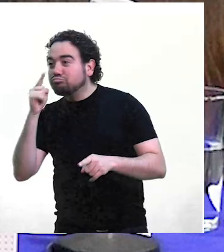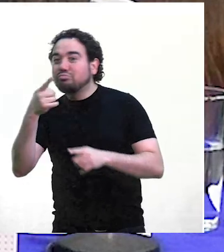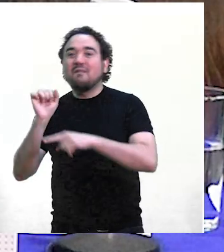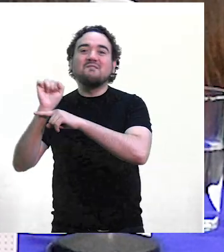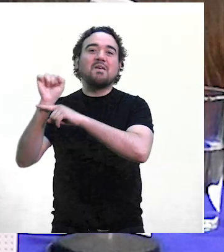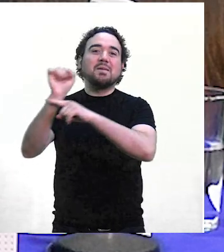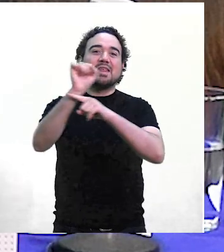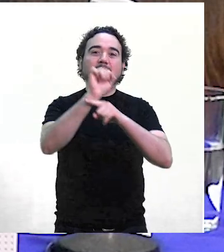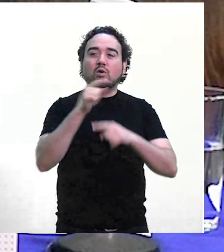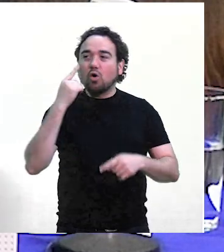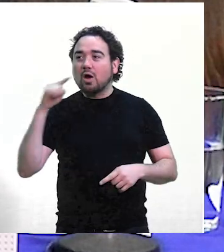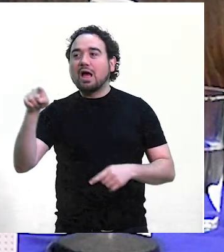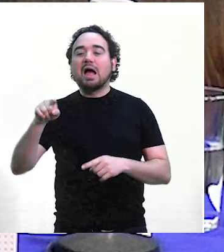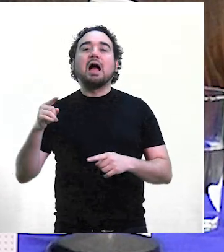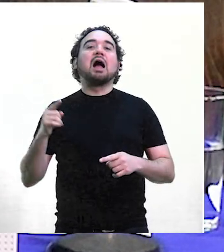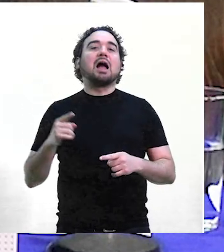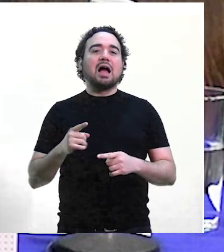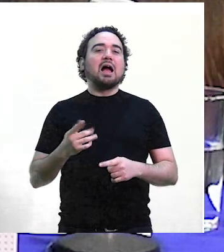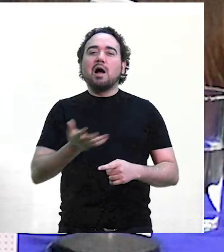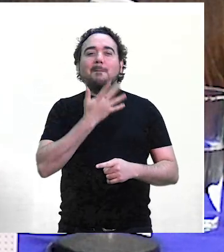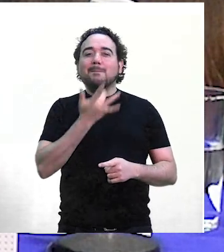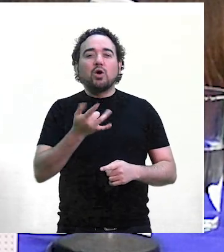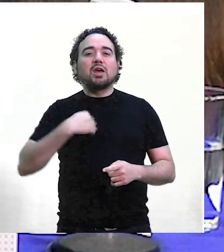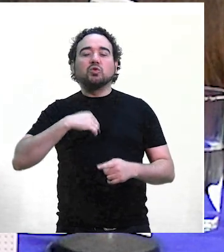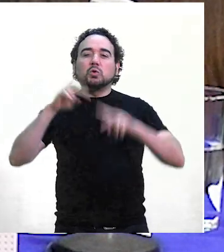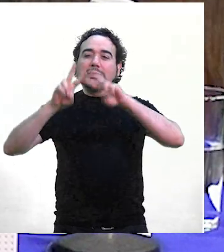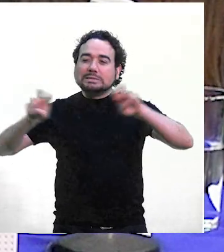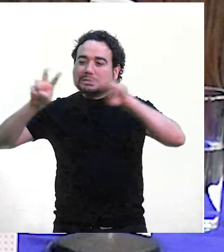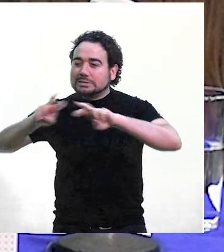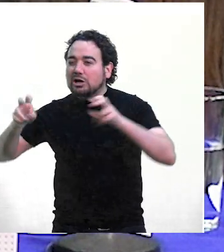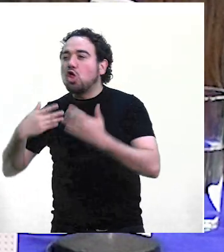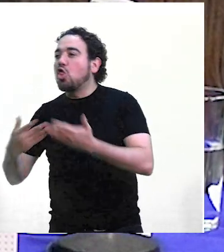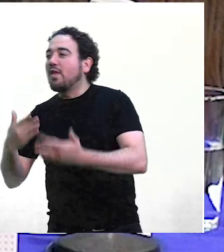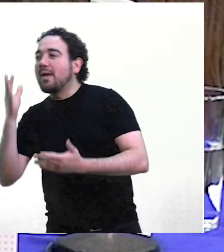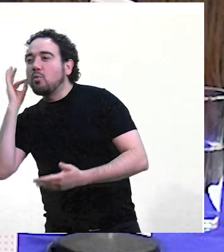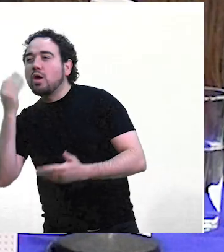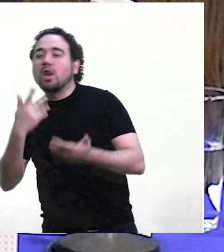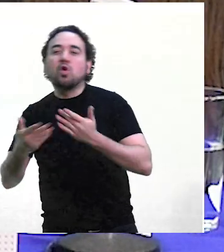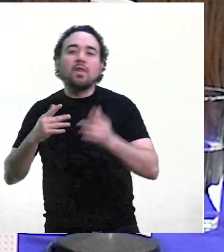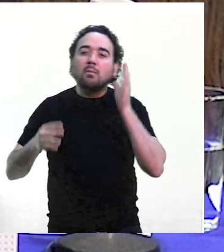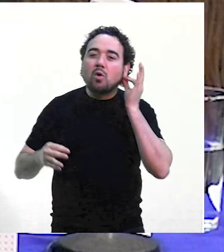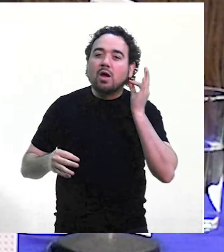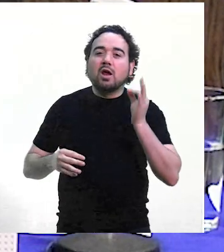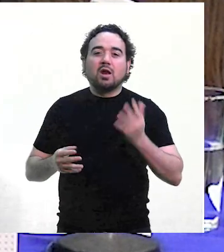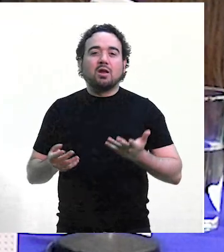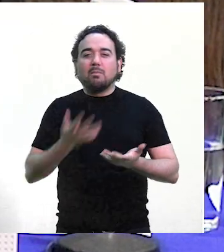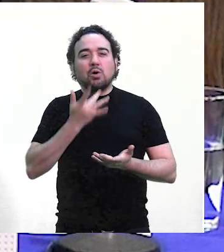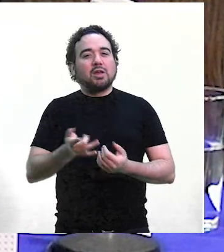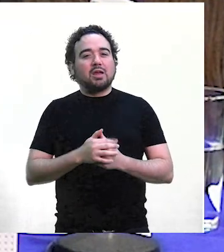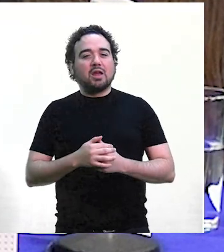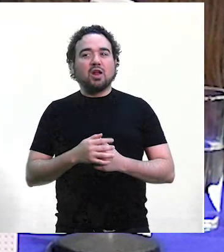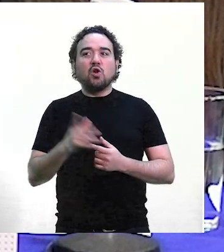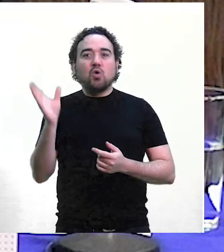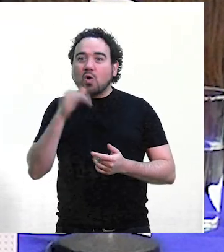desde los feminismos que sé, es ¿por qué tenemos que rebuscar mujeres? En vez de preguntarnos